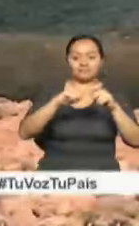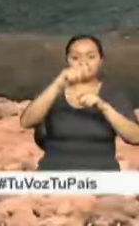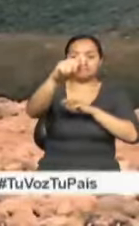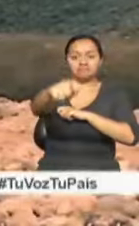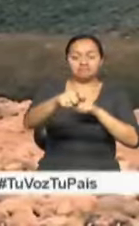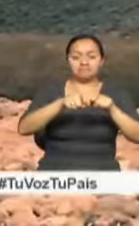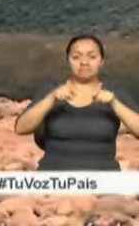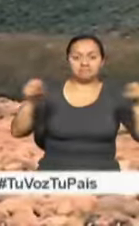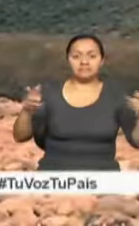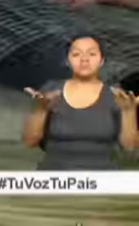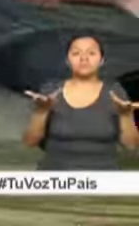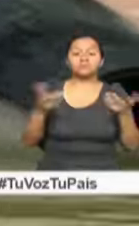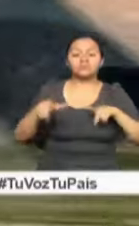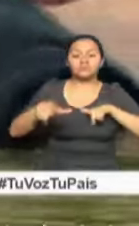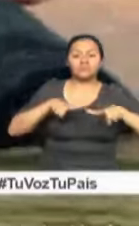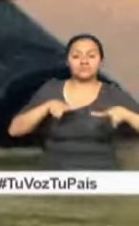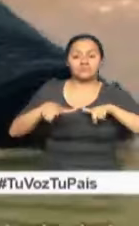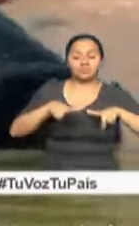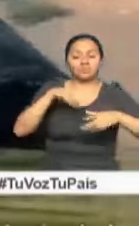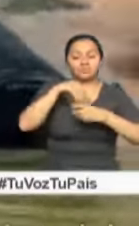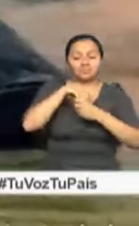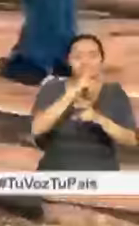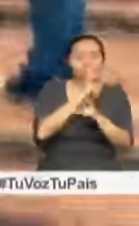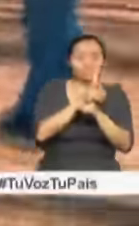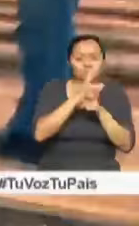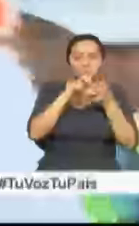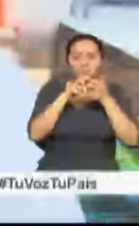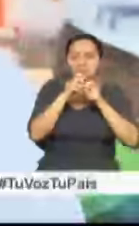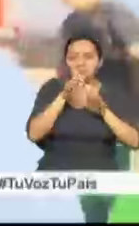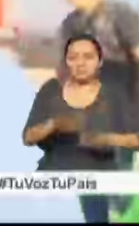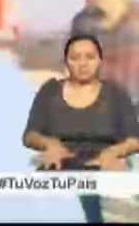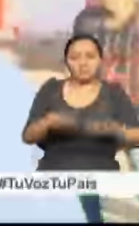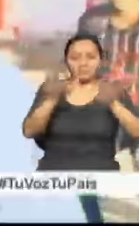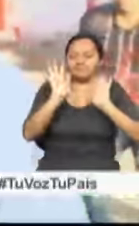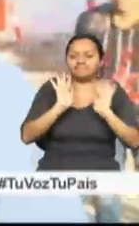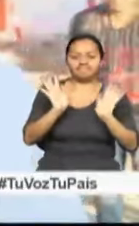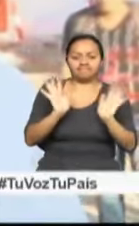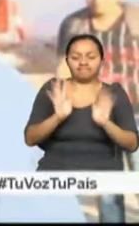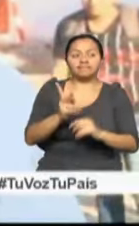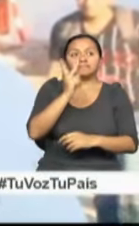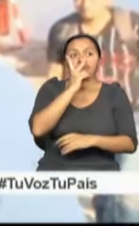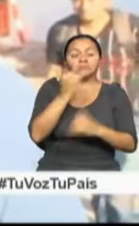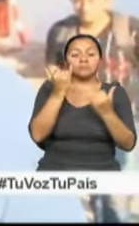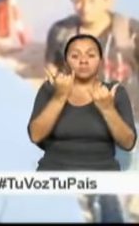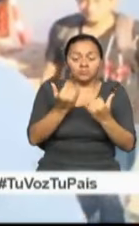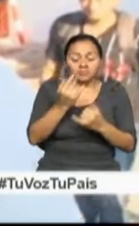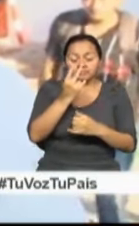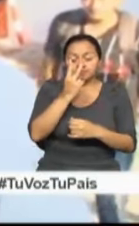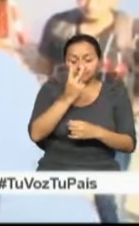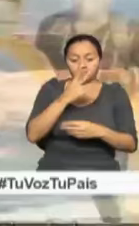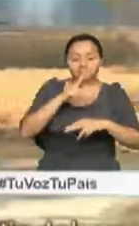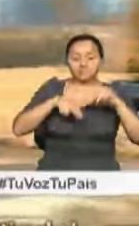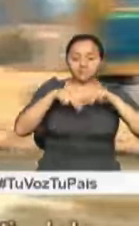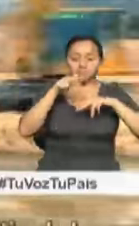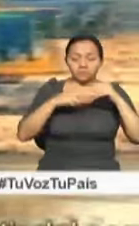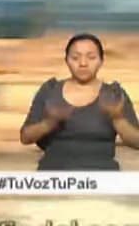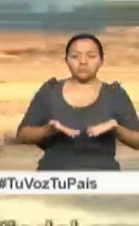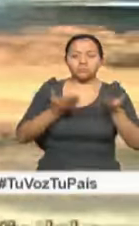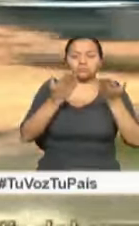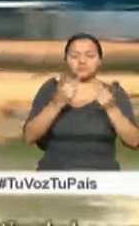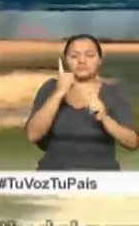se ubica en una zona fuera de riesgos de inundaciones. Espinosa resaltó que esta obra es una muestra de la